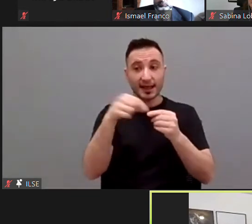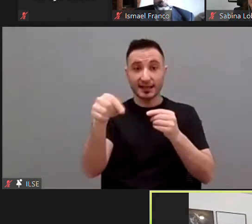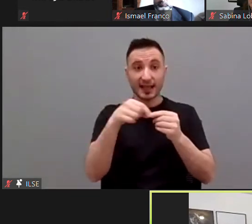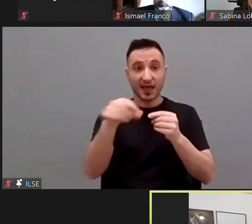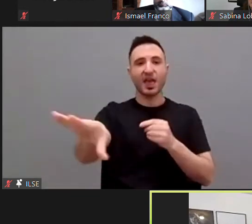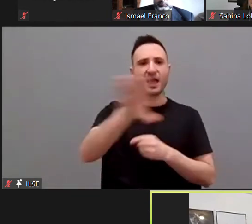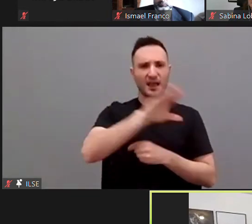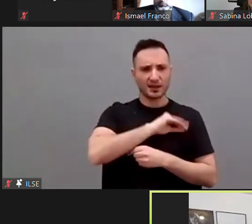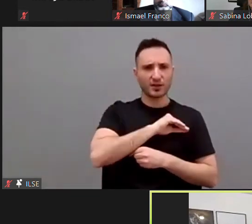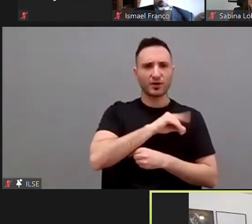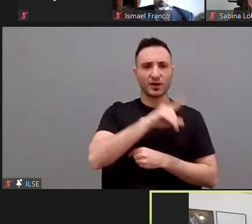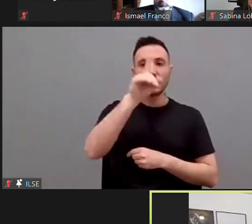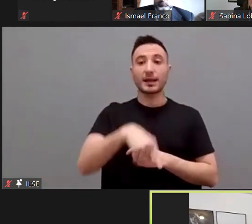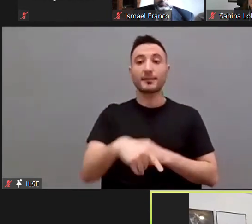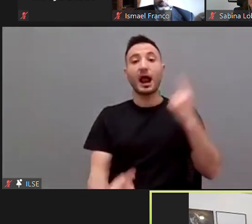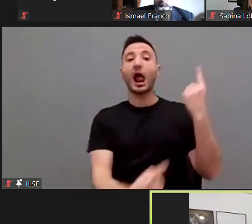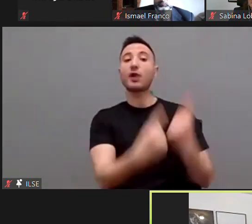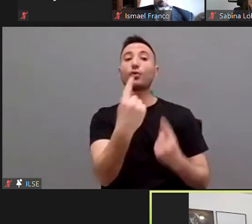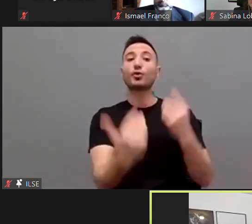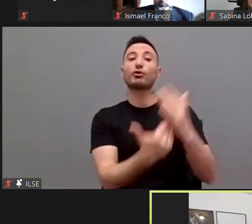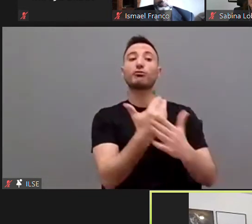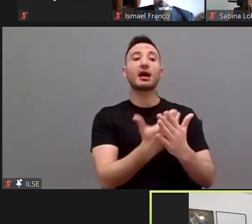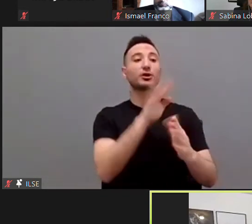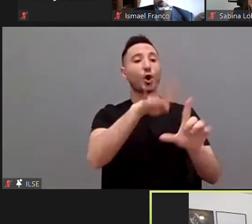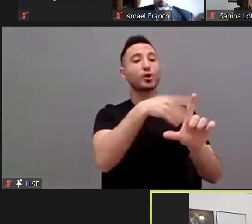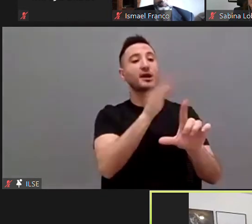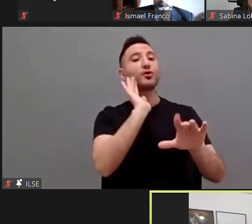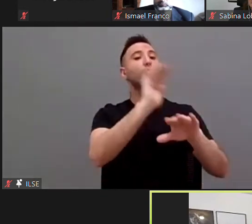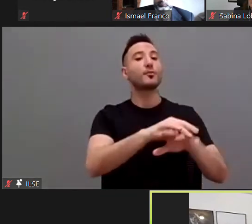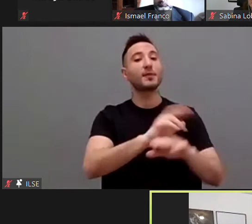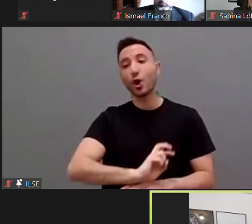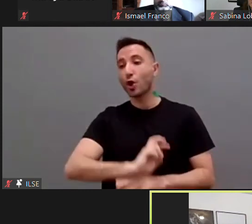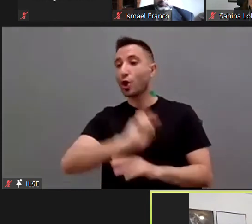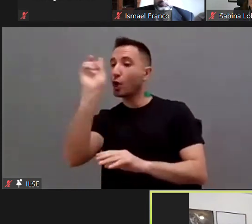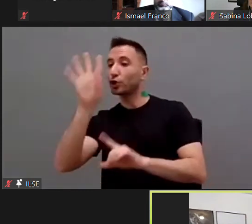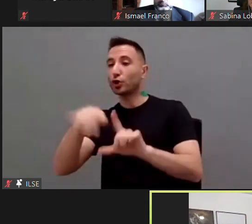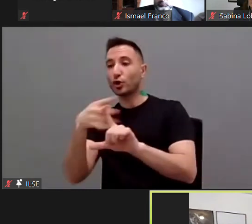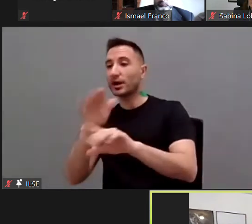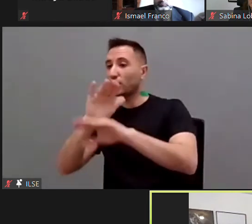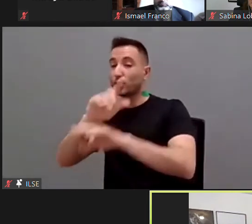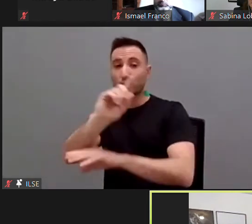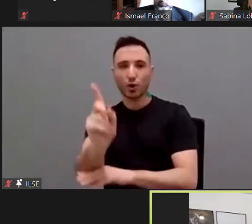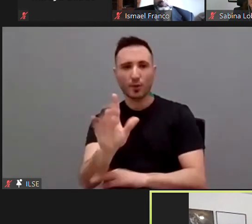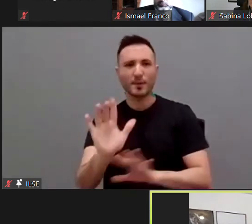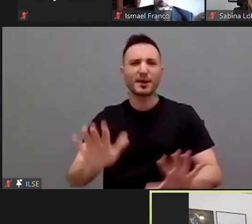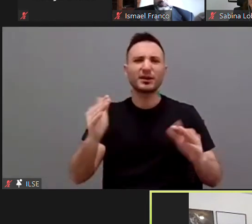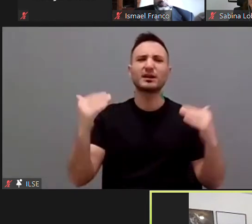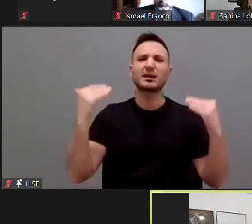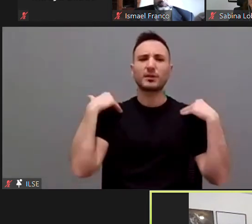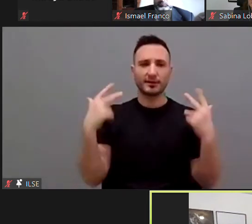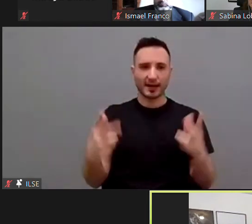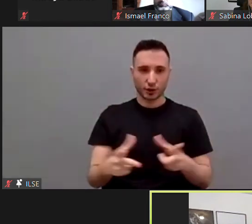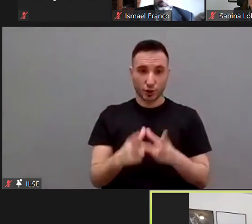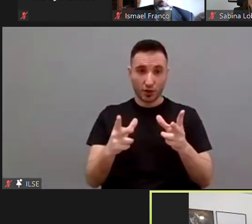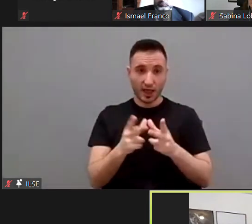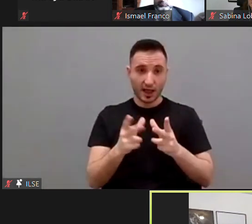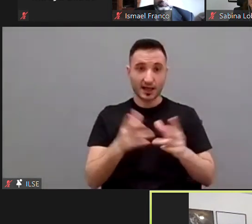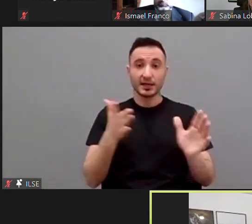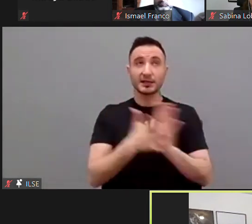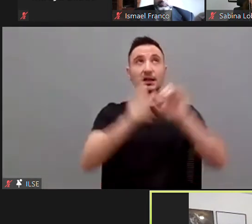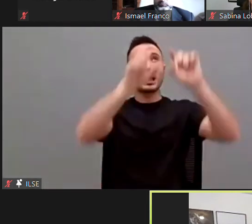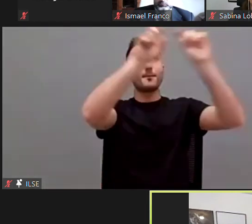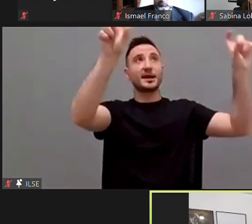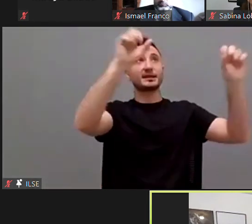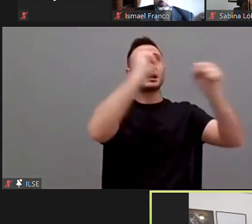estamos habrá días que cumplas con tu horario, habrá días que no cumplas con tu horario, pero se trata de corresponsabilidad social. Si realmente lo hacemos bien los empresarios,